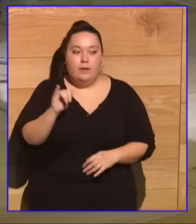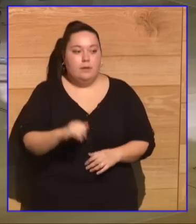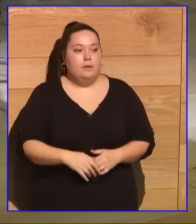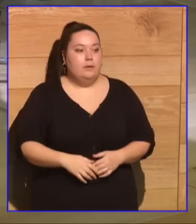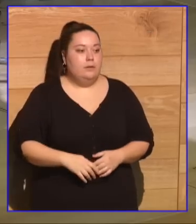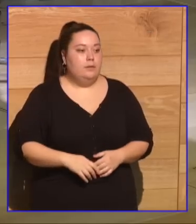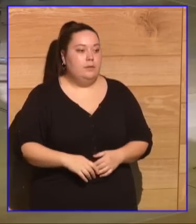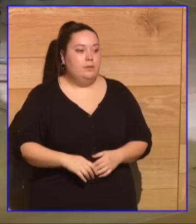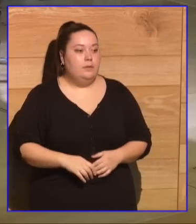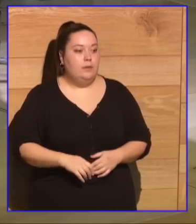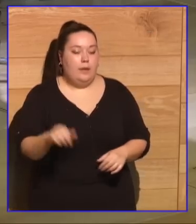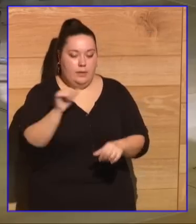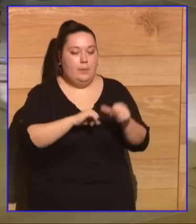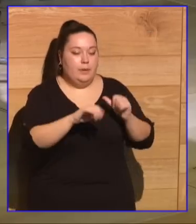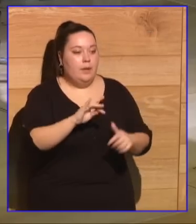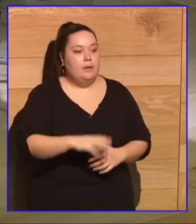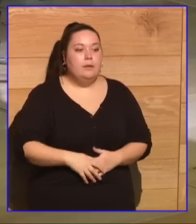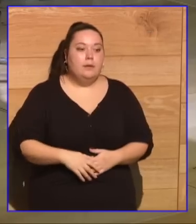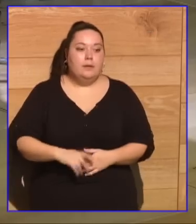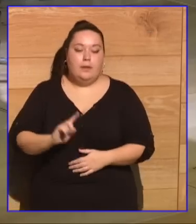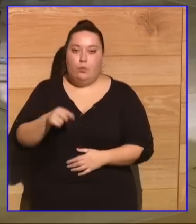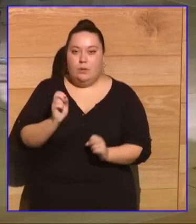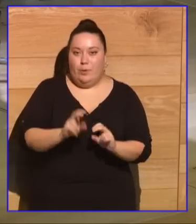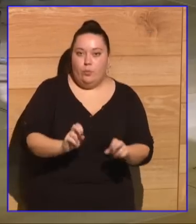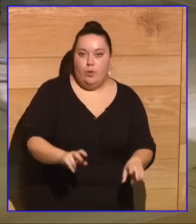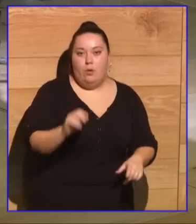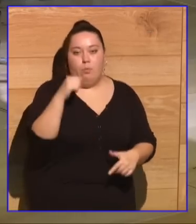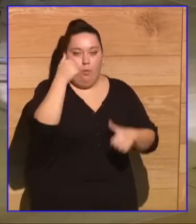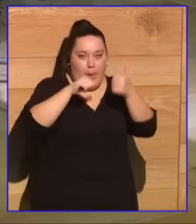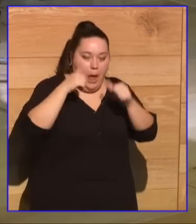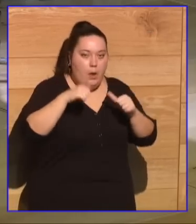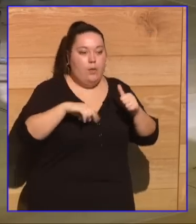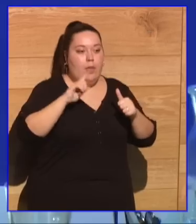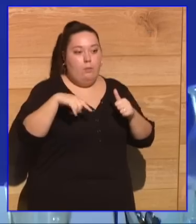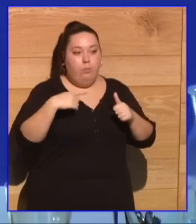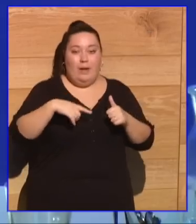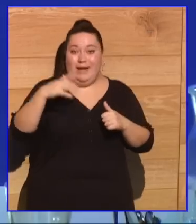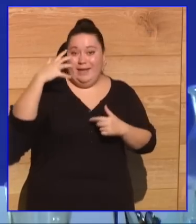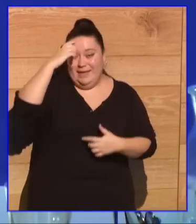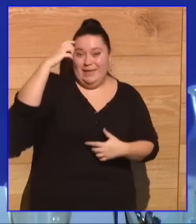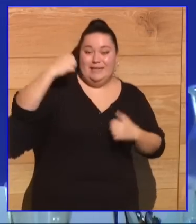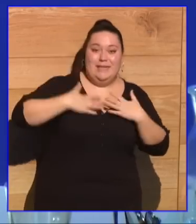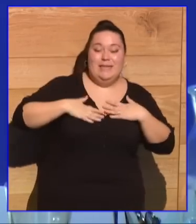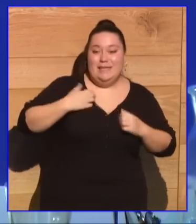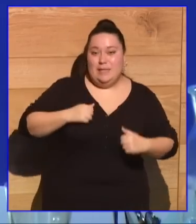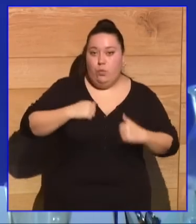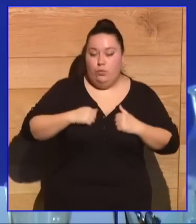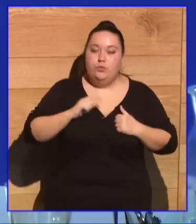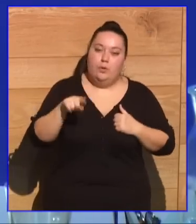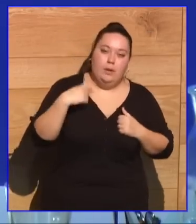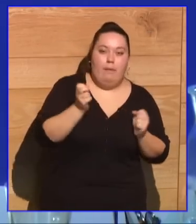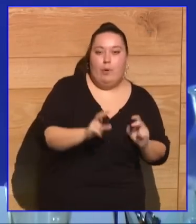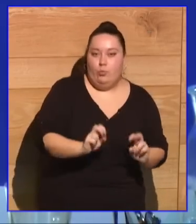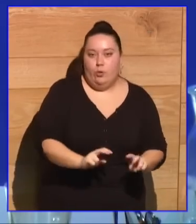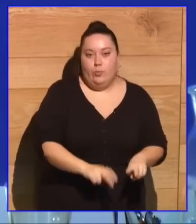todos los sentidos A partir de ahí. después y empezó a estropearse y a operarse y a Cuando lo enloquecer. lavaron, Sí, Rodrigo, cuando es que hay gente que, es verdad, pierde